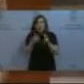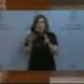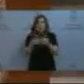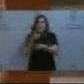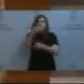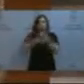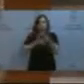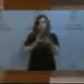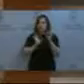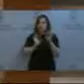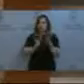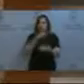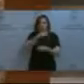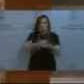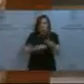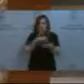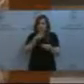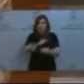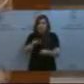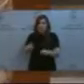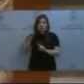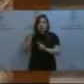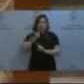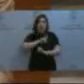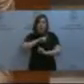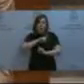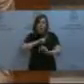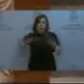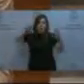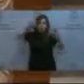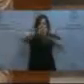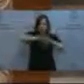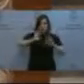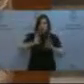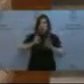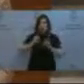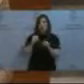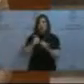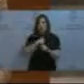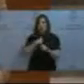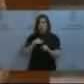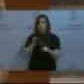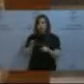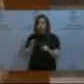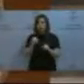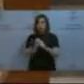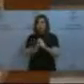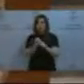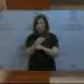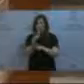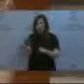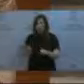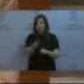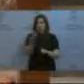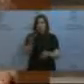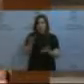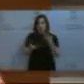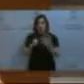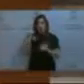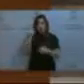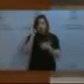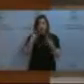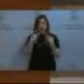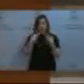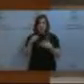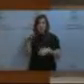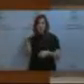específico para aguardos nocturnos que realiza la guardería en el ejercicio de sus funciones para mejorar la actual evaluación de riesgos. Gracias,